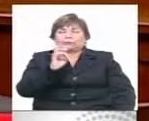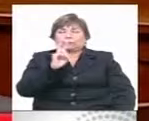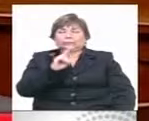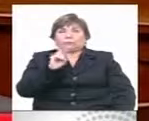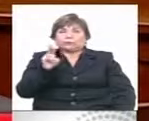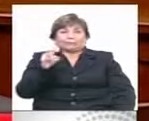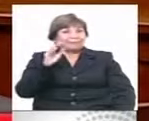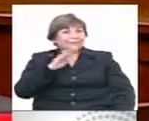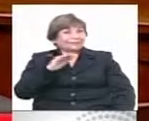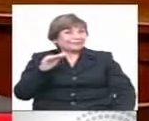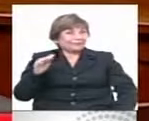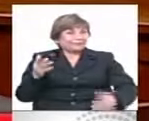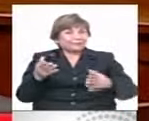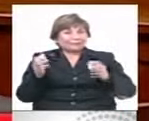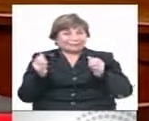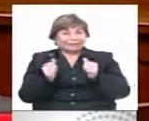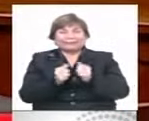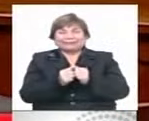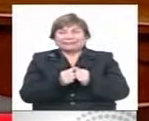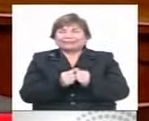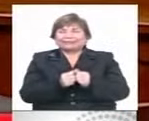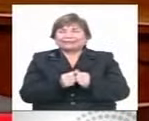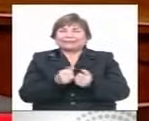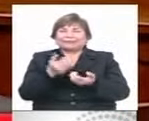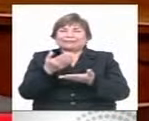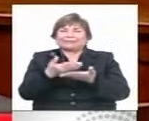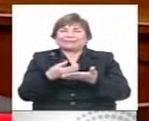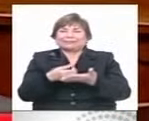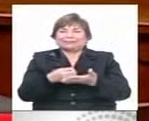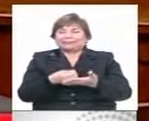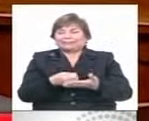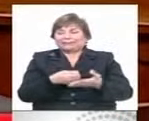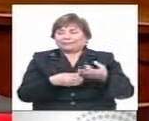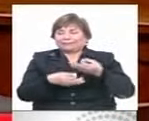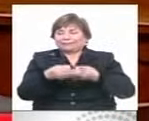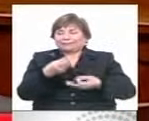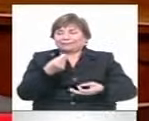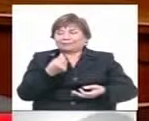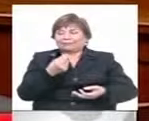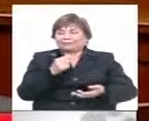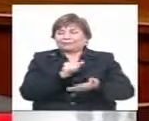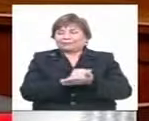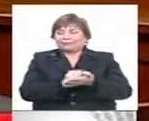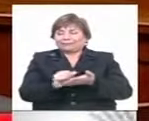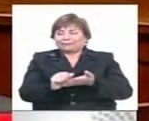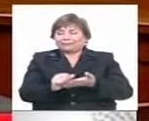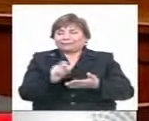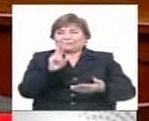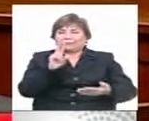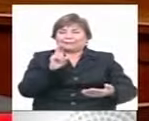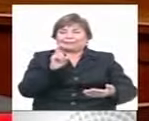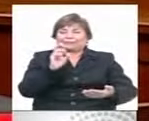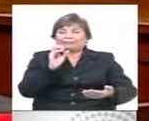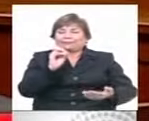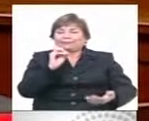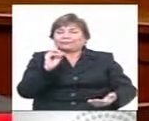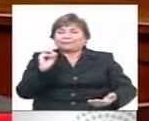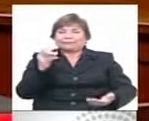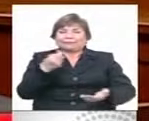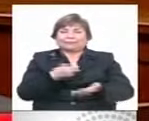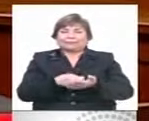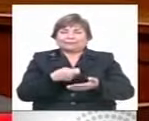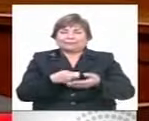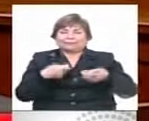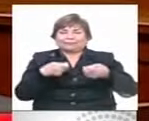670,422 hogares del programa Juntos habrán recibido transferencia monetaria bimensual de 200 soles, incrementando